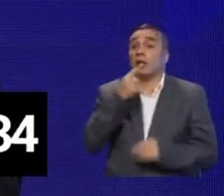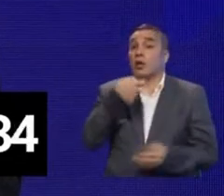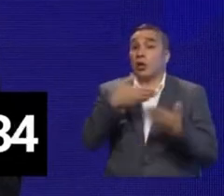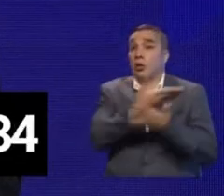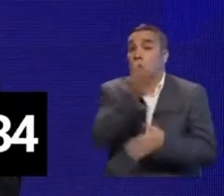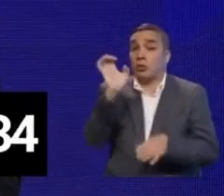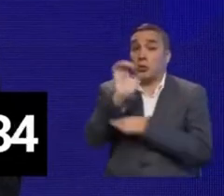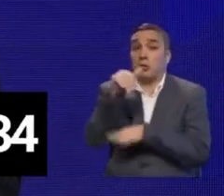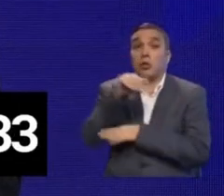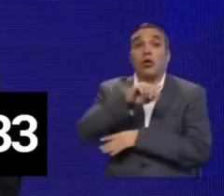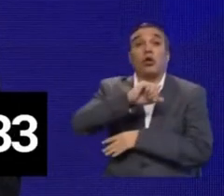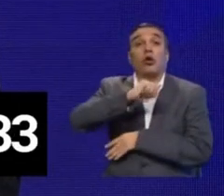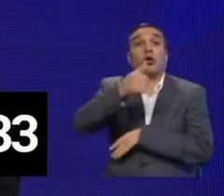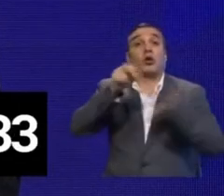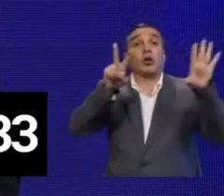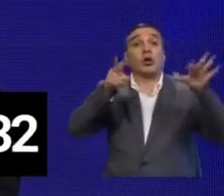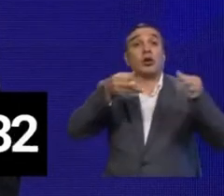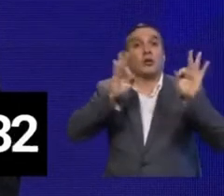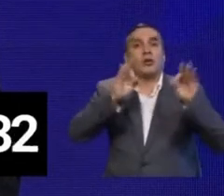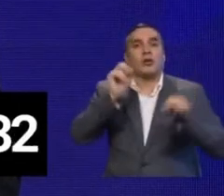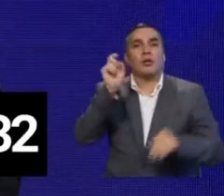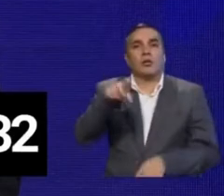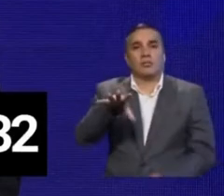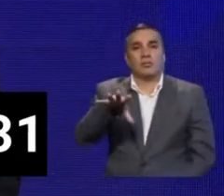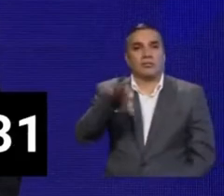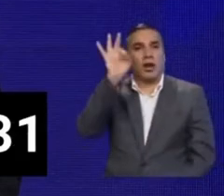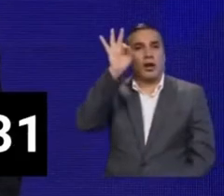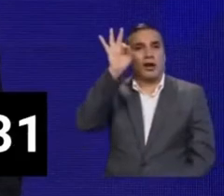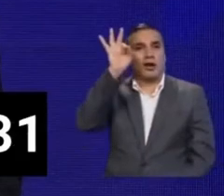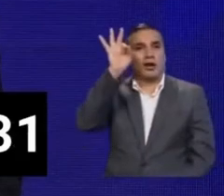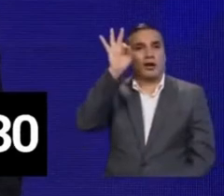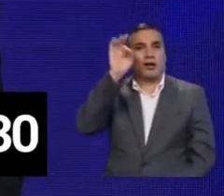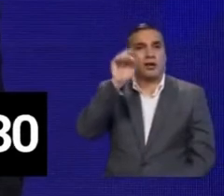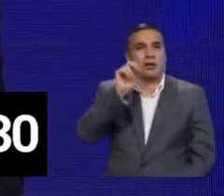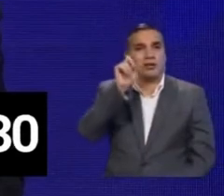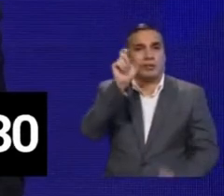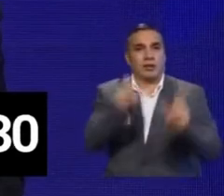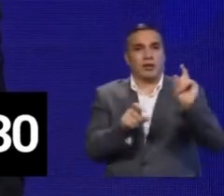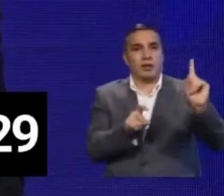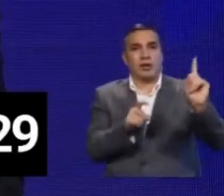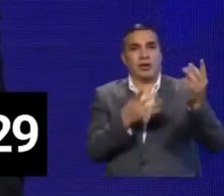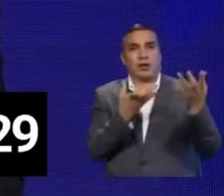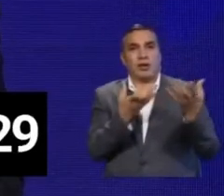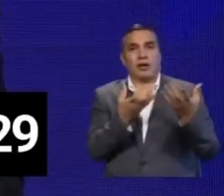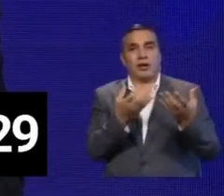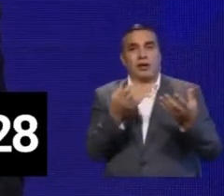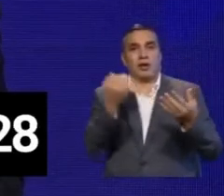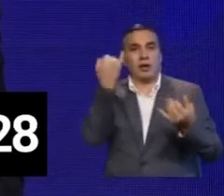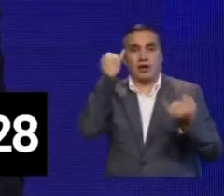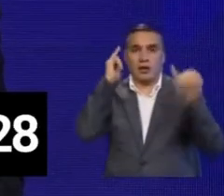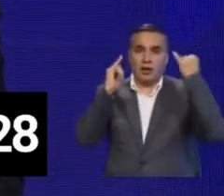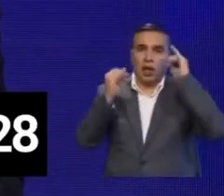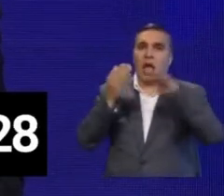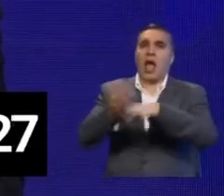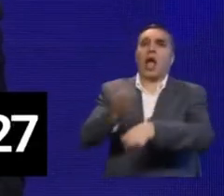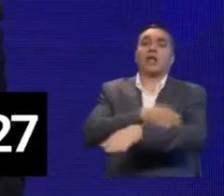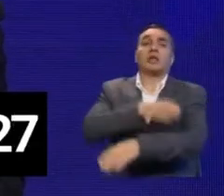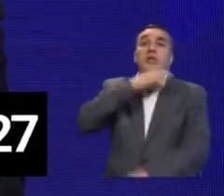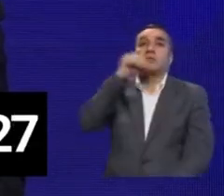el próximo 7 de febrero hay que escoger entre aquellos que pretenden con ideas del